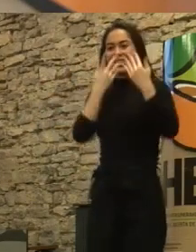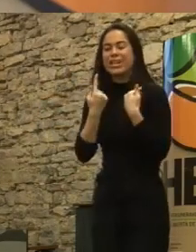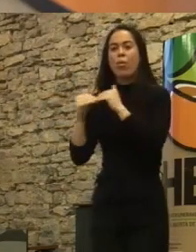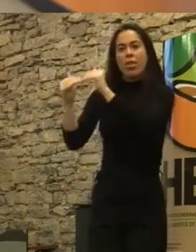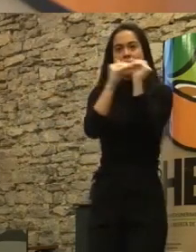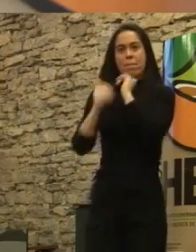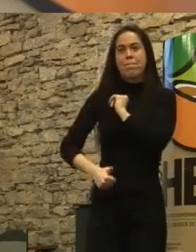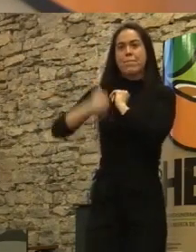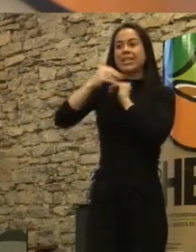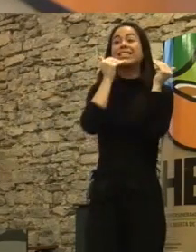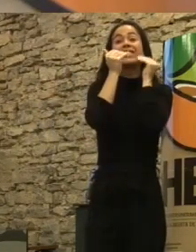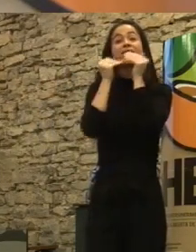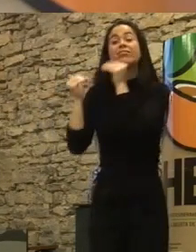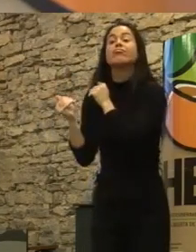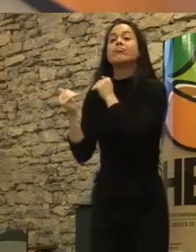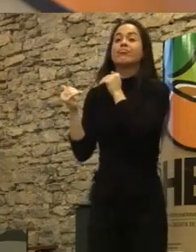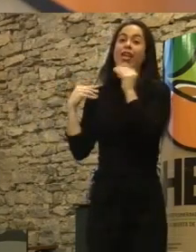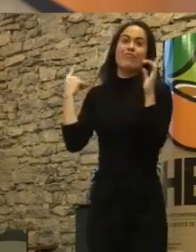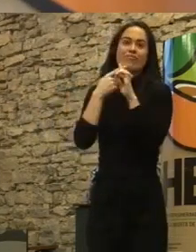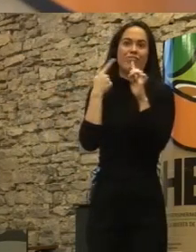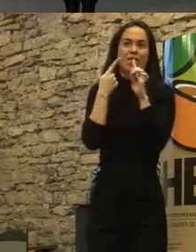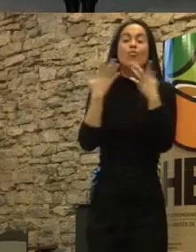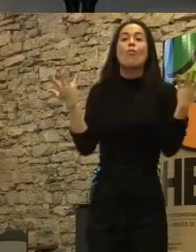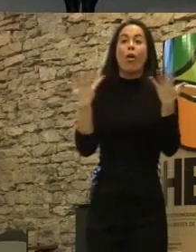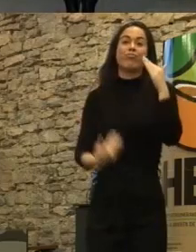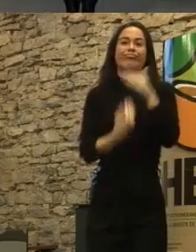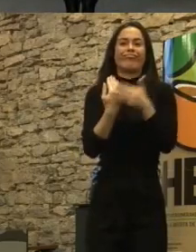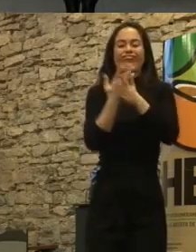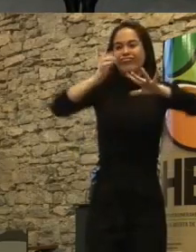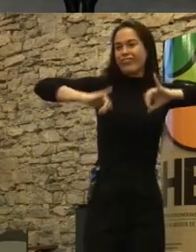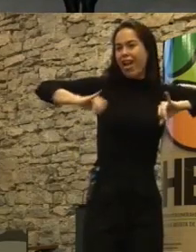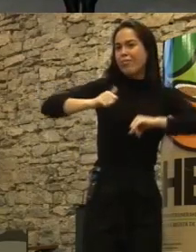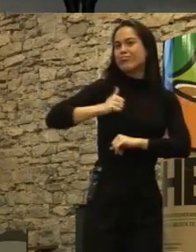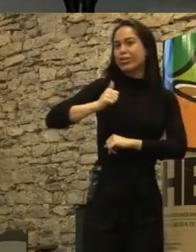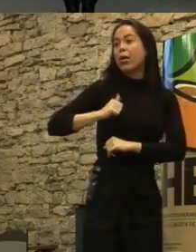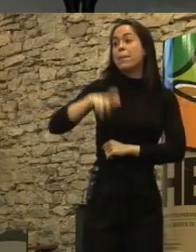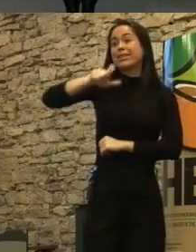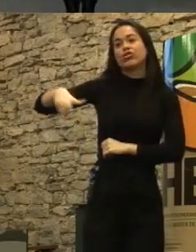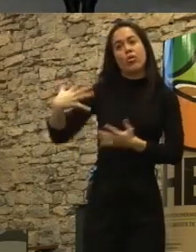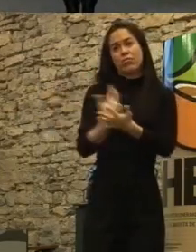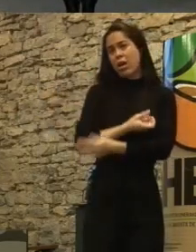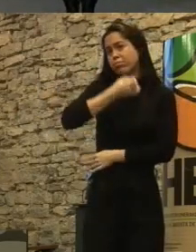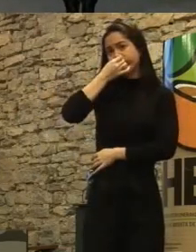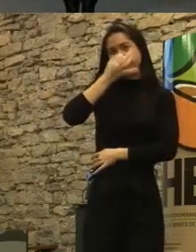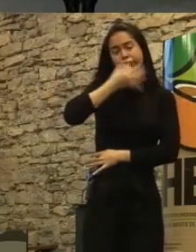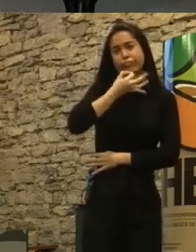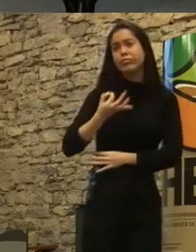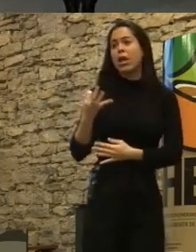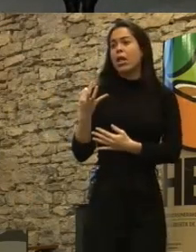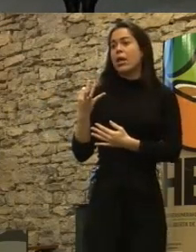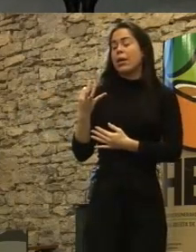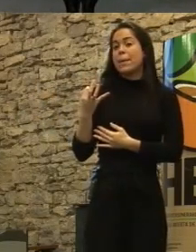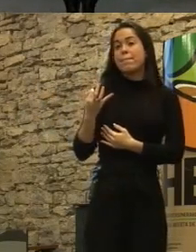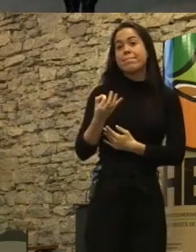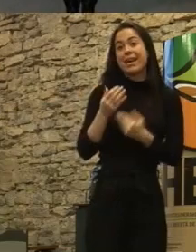nuevo, eskerrik asko y que sea una jornada muy provechosa para todos y para todas. Agradecer a las personas, a los ponentes que van a participar en esta jornada.